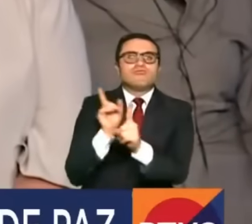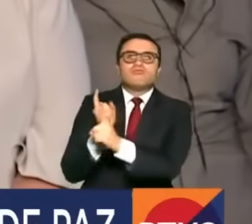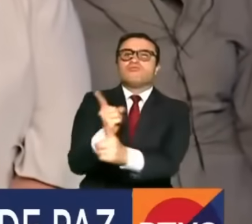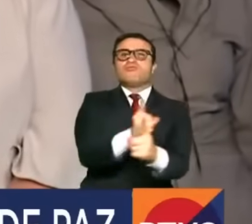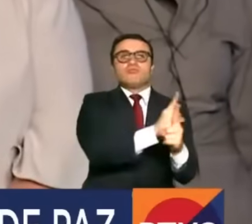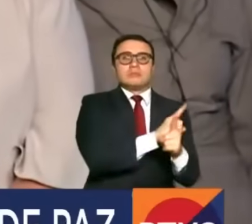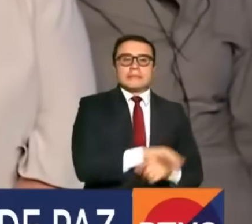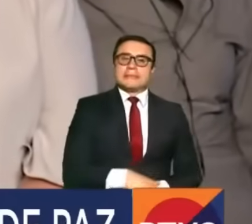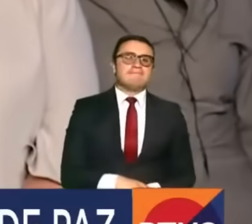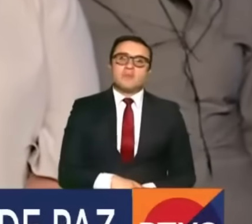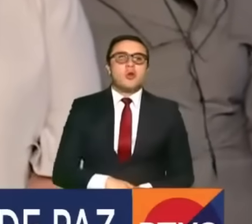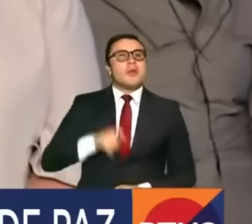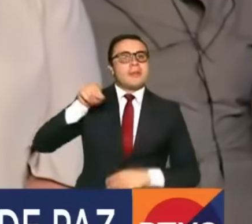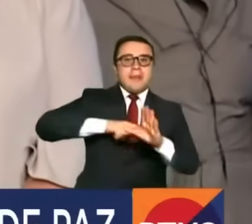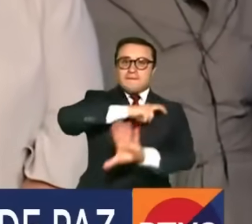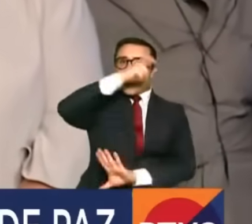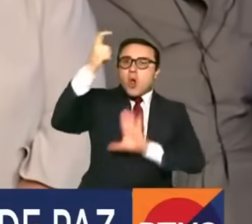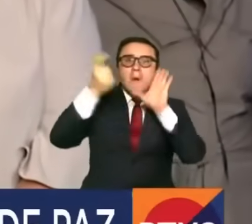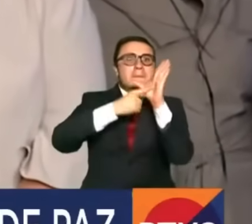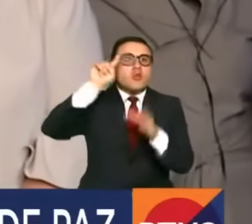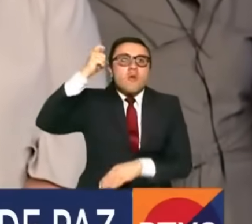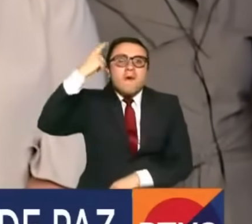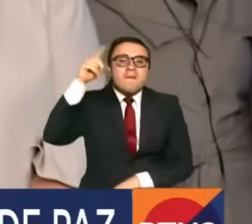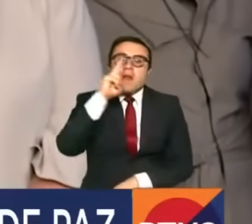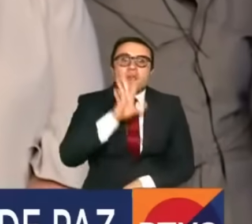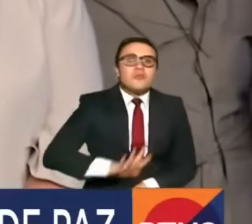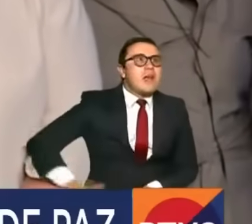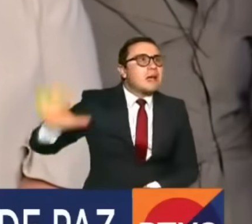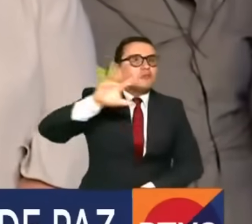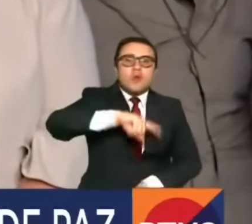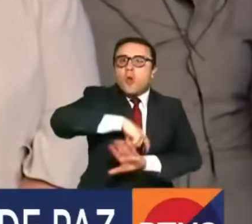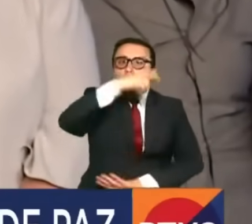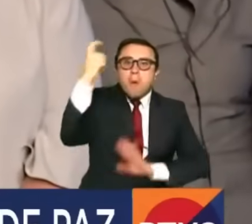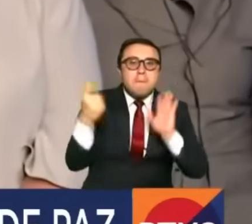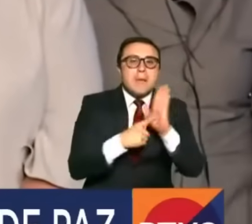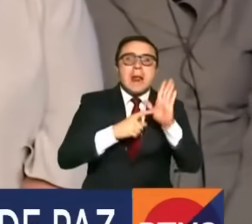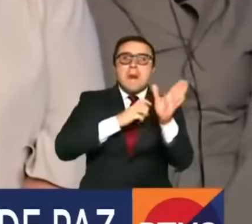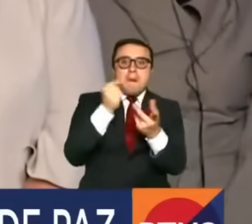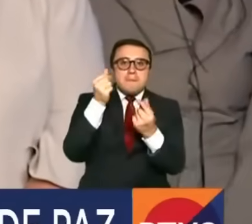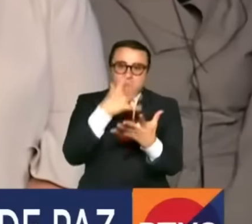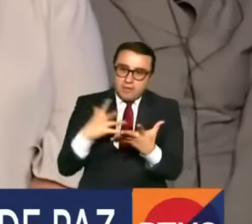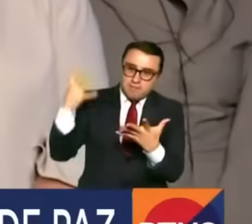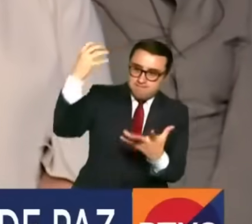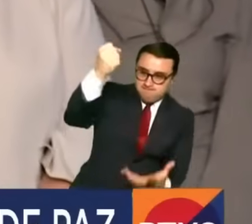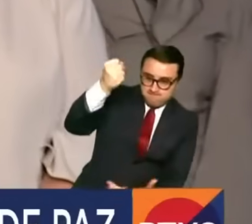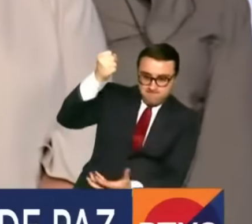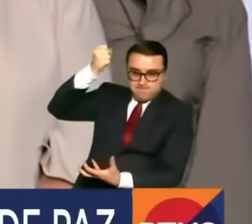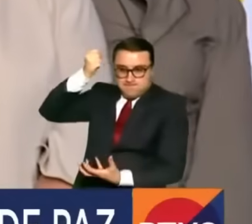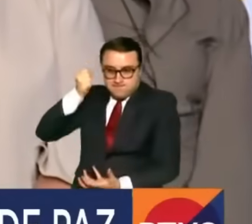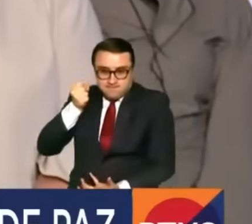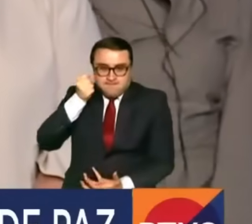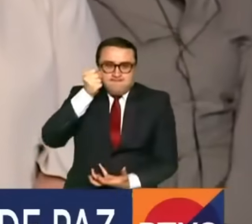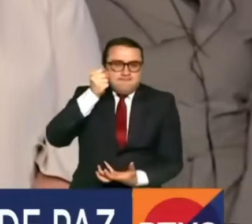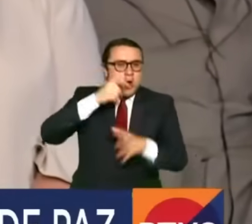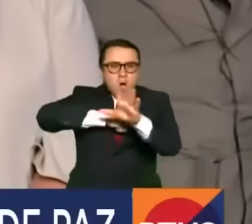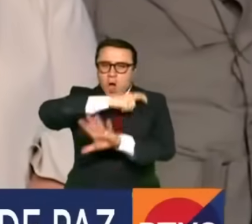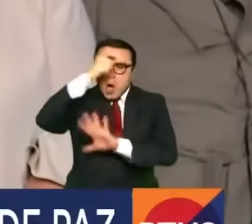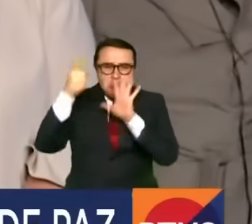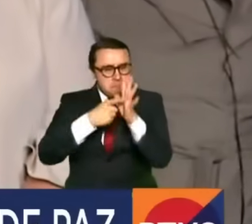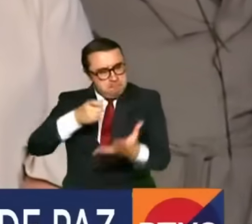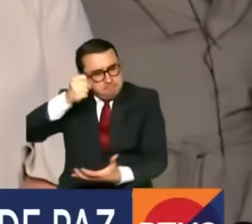sino que es todo el gobierno nacional completo, con todo el presupuesto del país